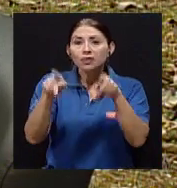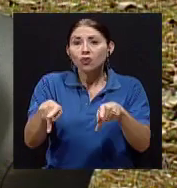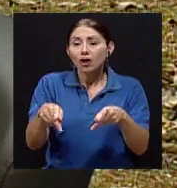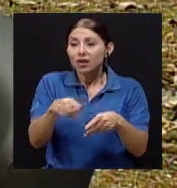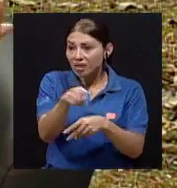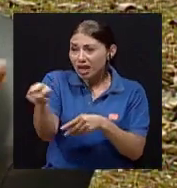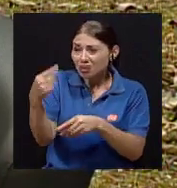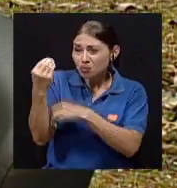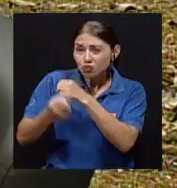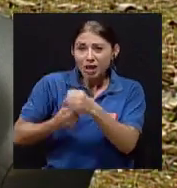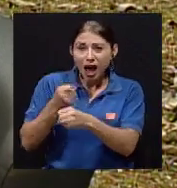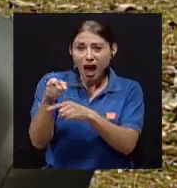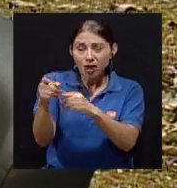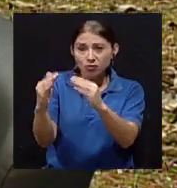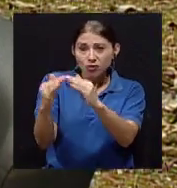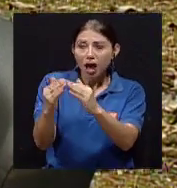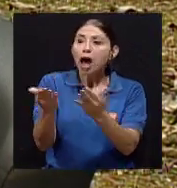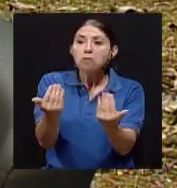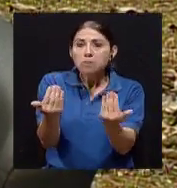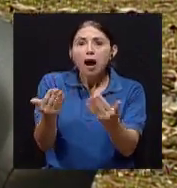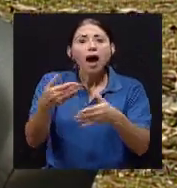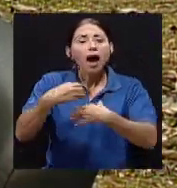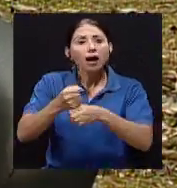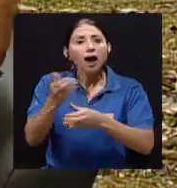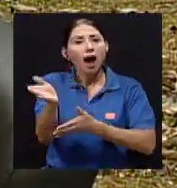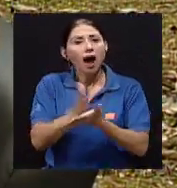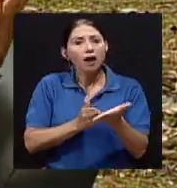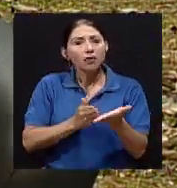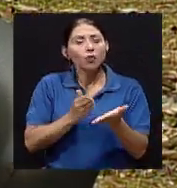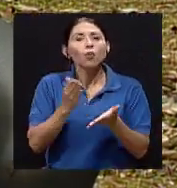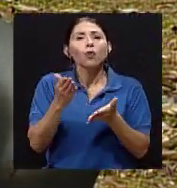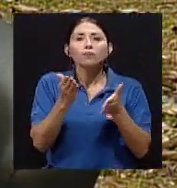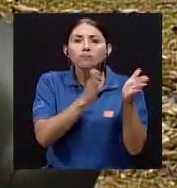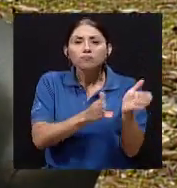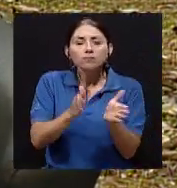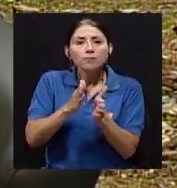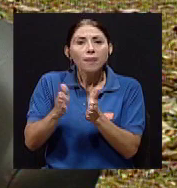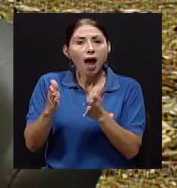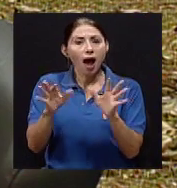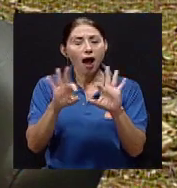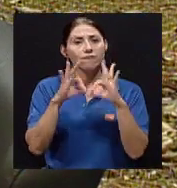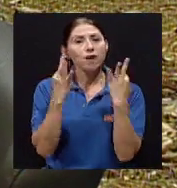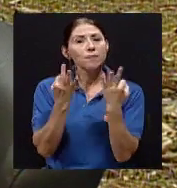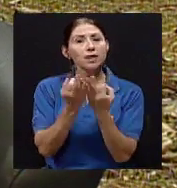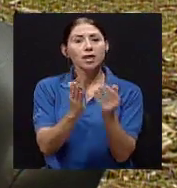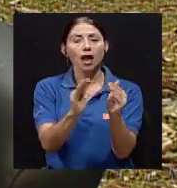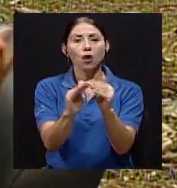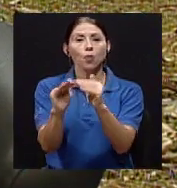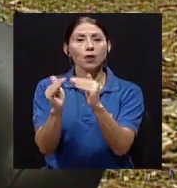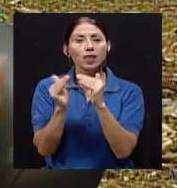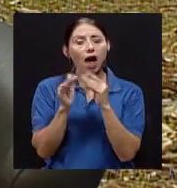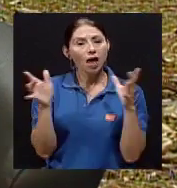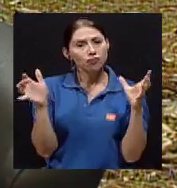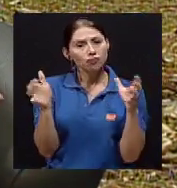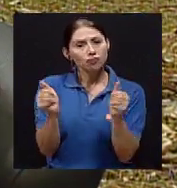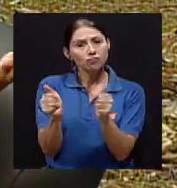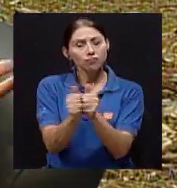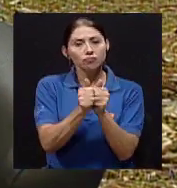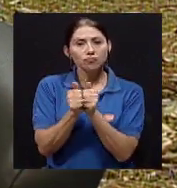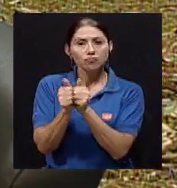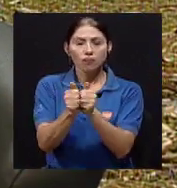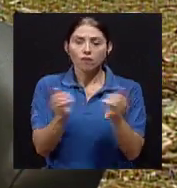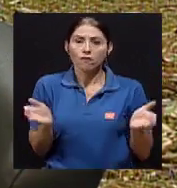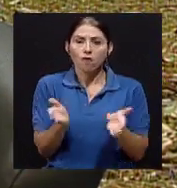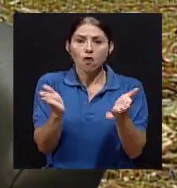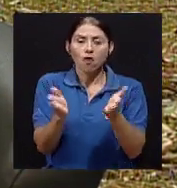vivir en la comunidad y decir, bueno, ¿por qué no hacemos algo? Un plan como para que la familia comunitaria se una y poder conversar y hacer algo